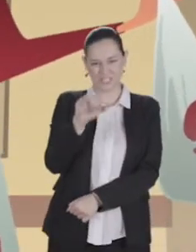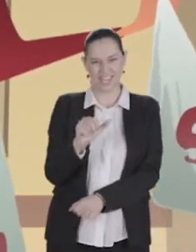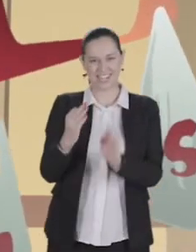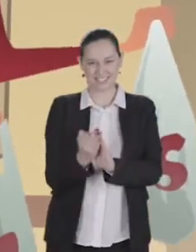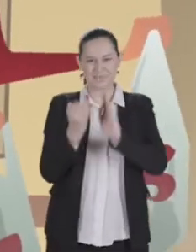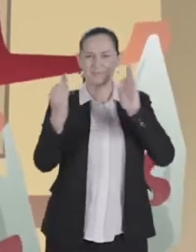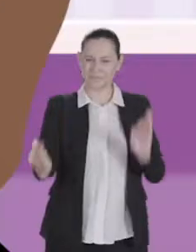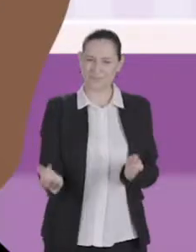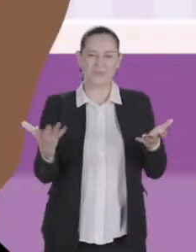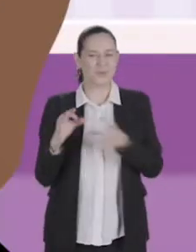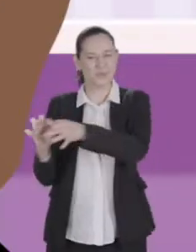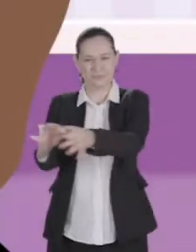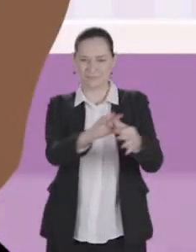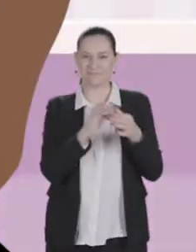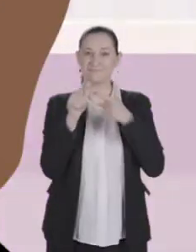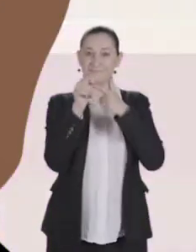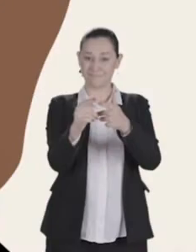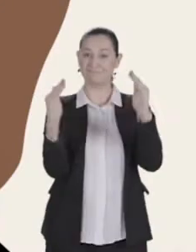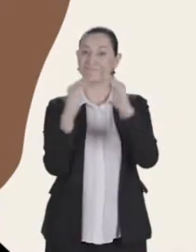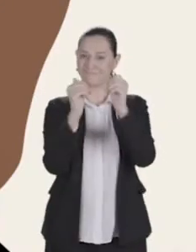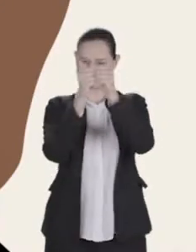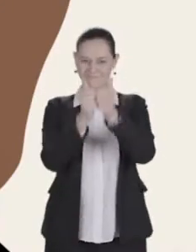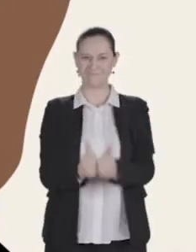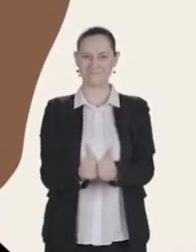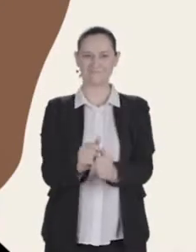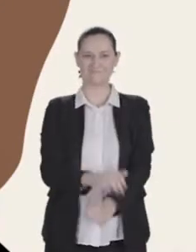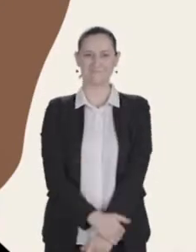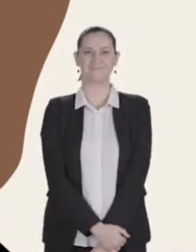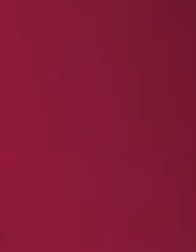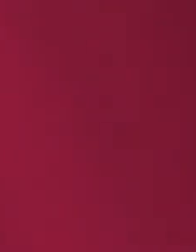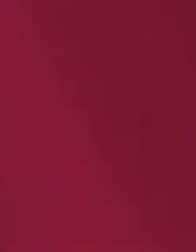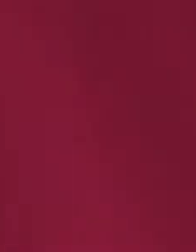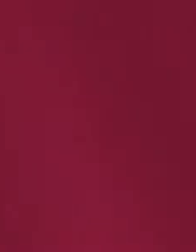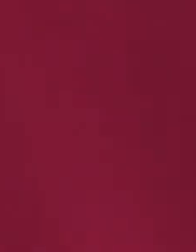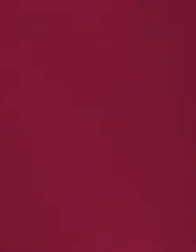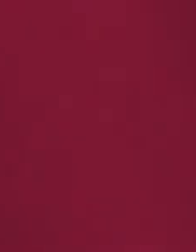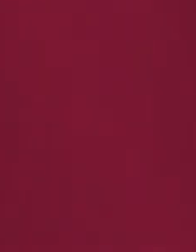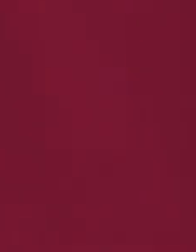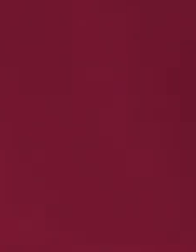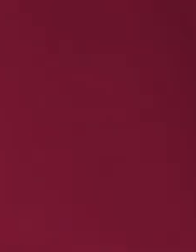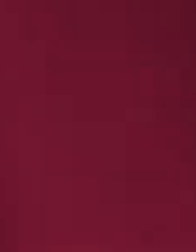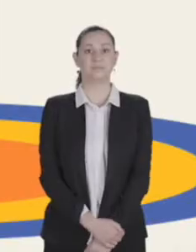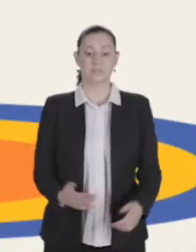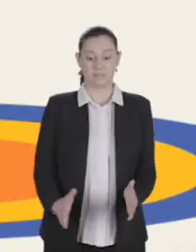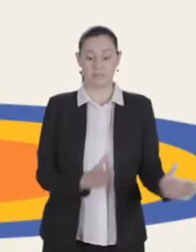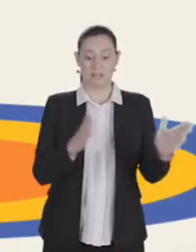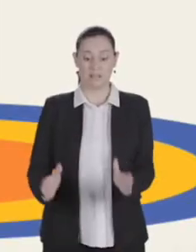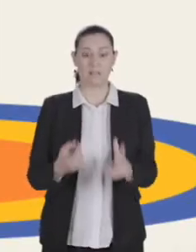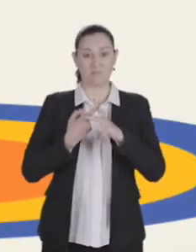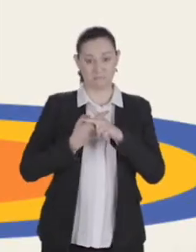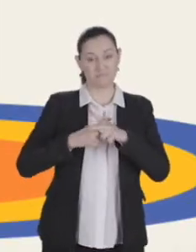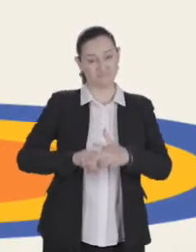Soy Susana Distancia. Mantengámonos unidos y quédate en casa. Gobierno de México.